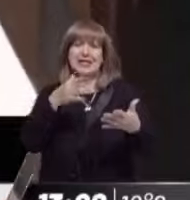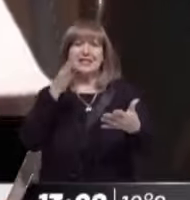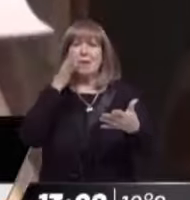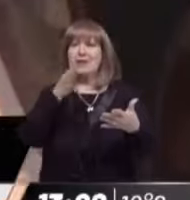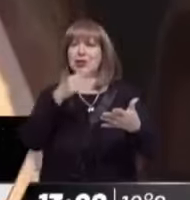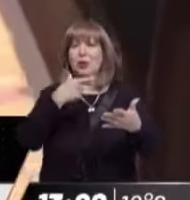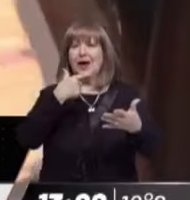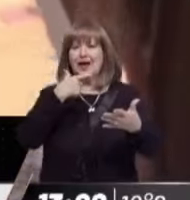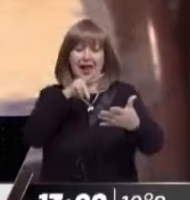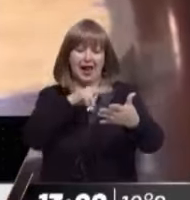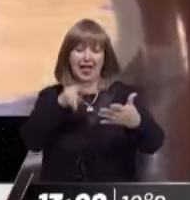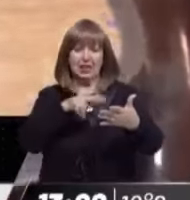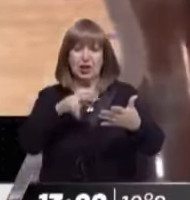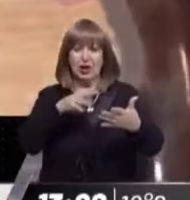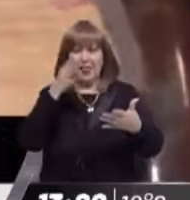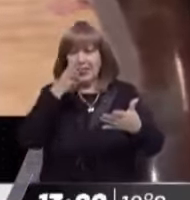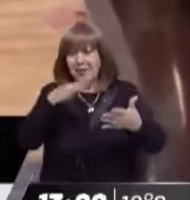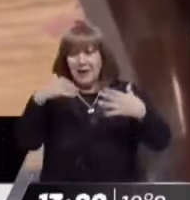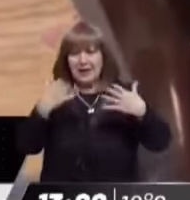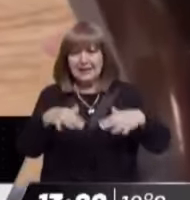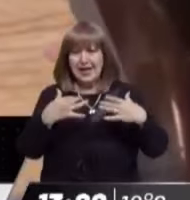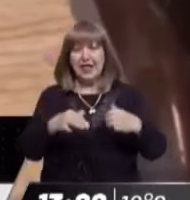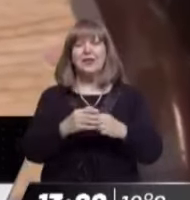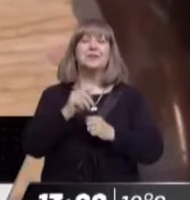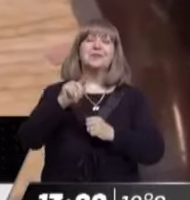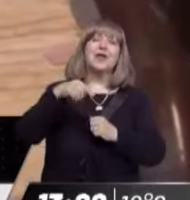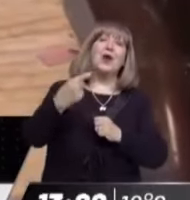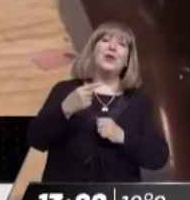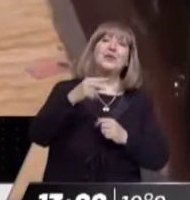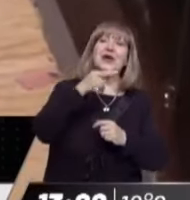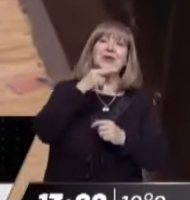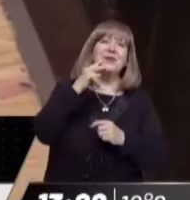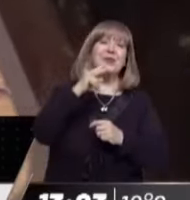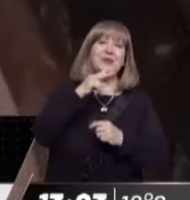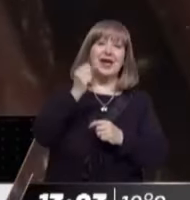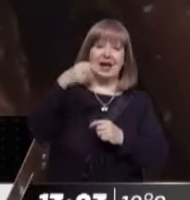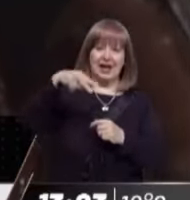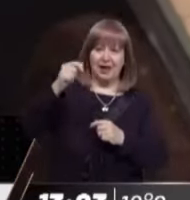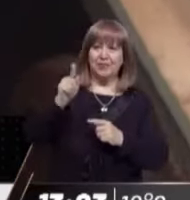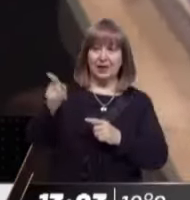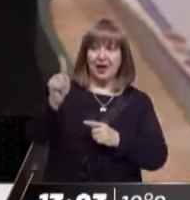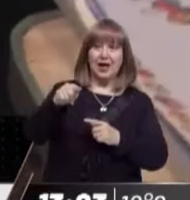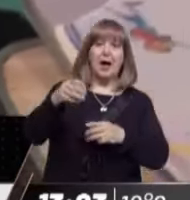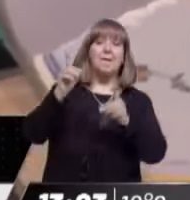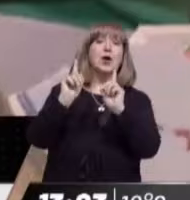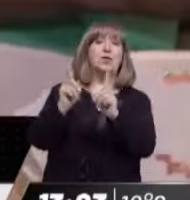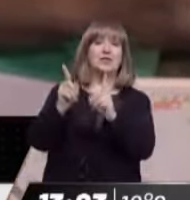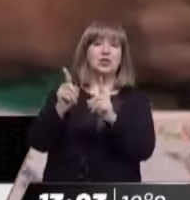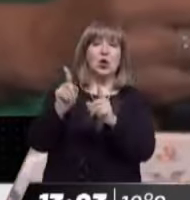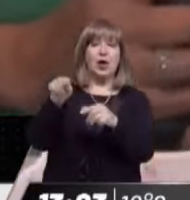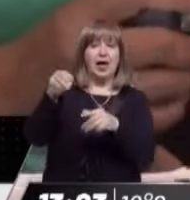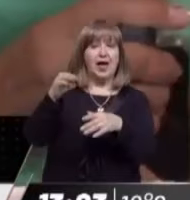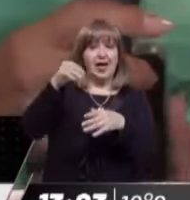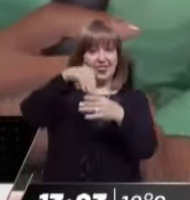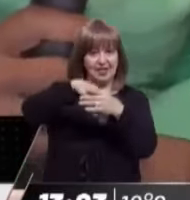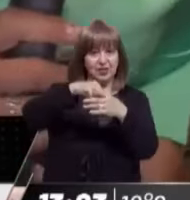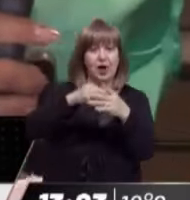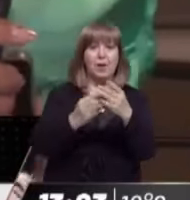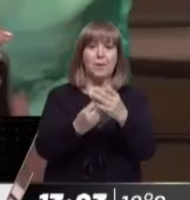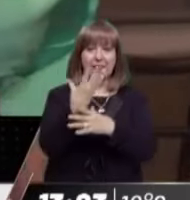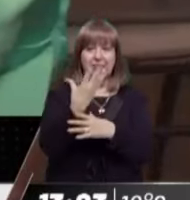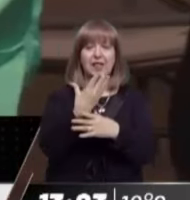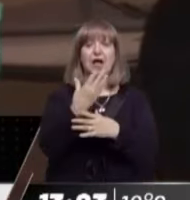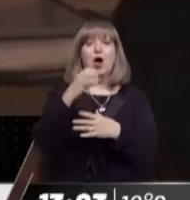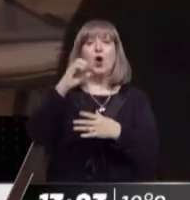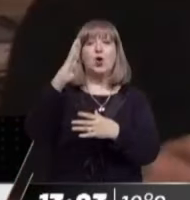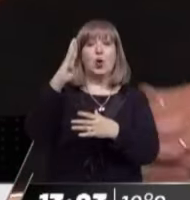está Viviana, que también vamos a hablar con ella, porque Viviana es profesora y creó un club, porque para participar en